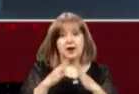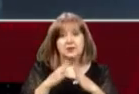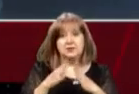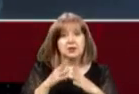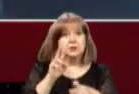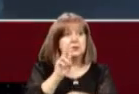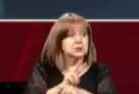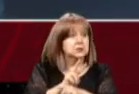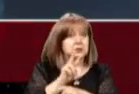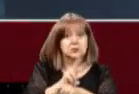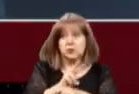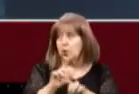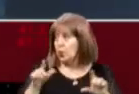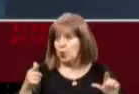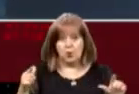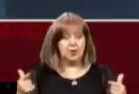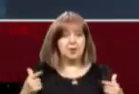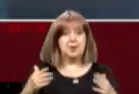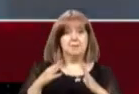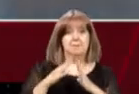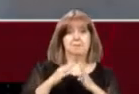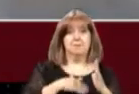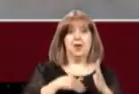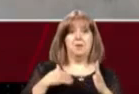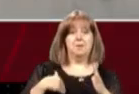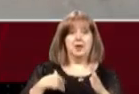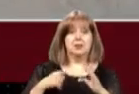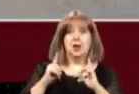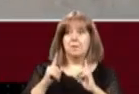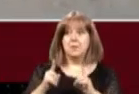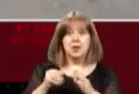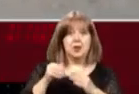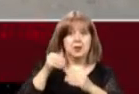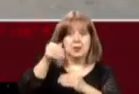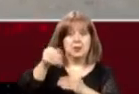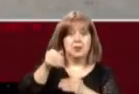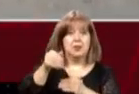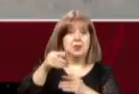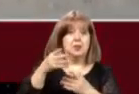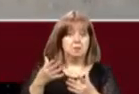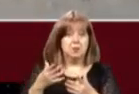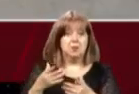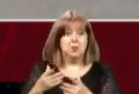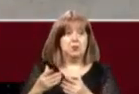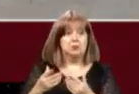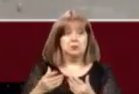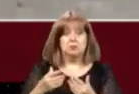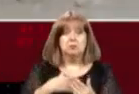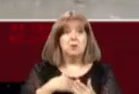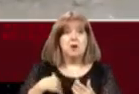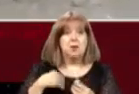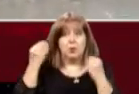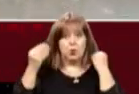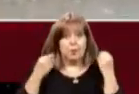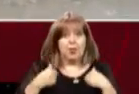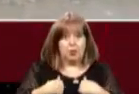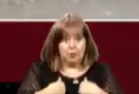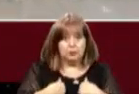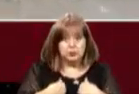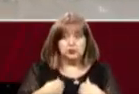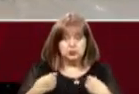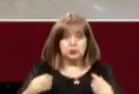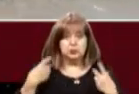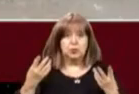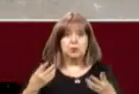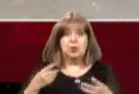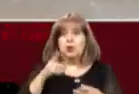no hay seguridad en nada del barrio. Mi mamá vive en la parte de arriba y también a donde fue lo del tema del asesinato y sinceramente nunca